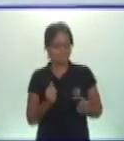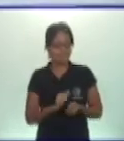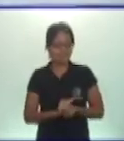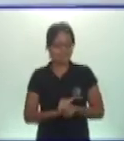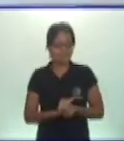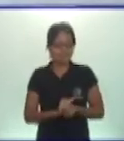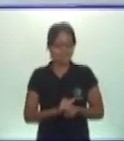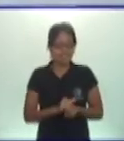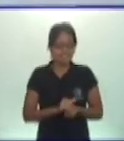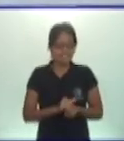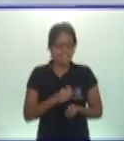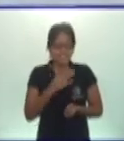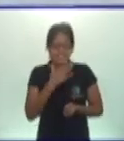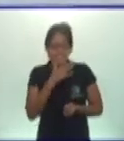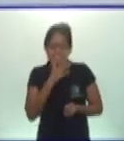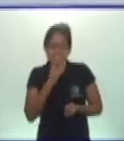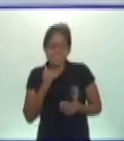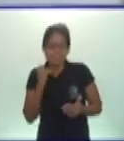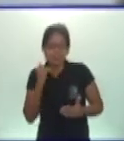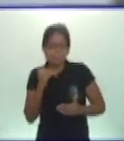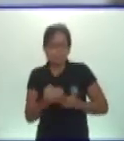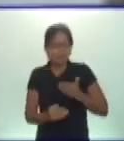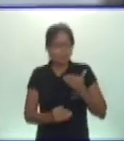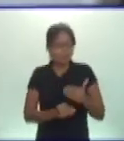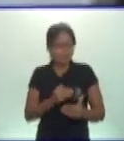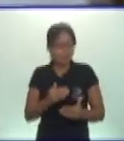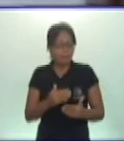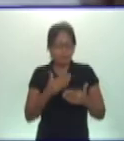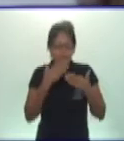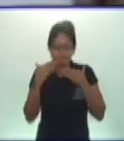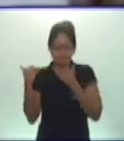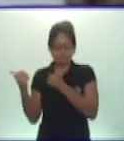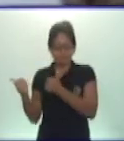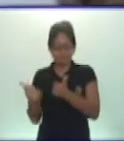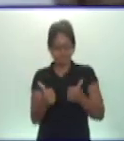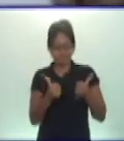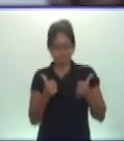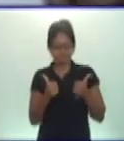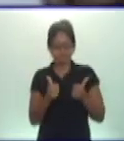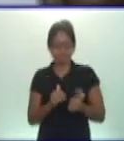incidir en su progreso, a incidir en su mejoramiento.